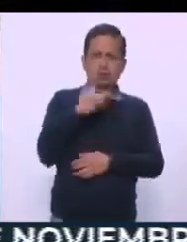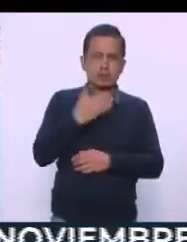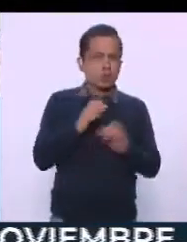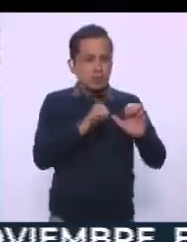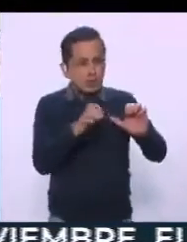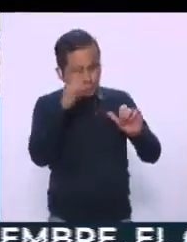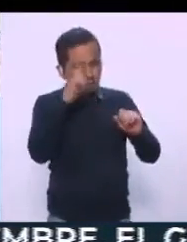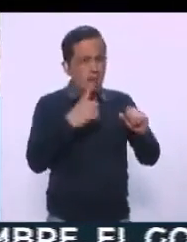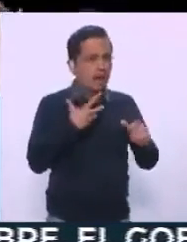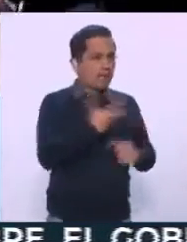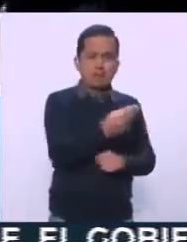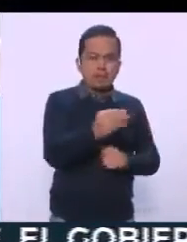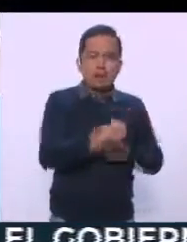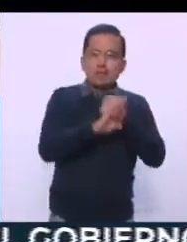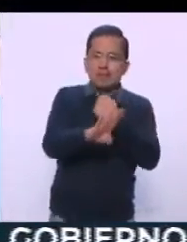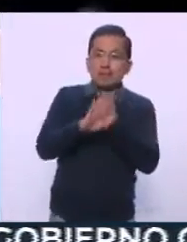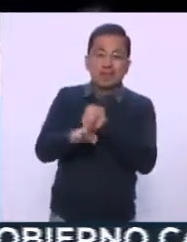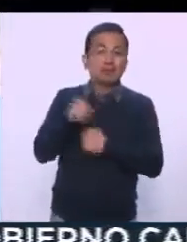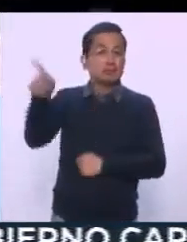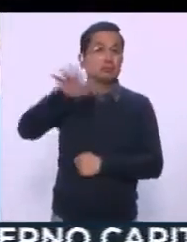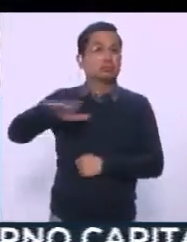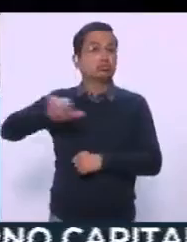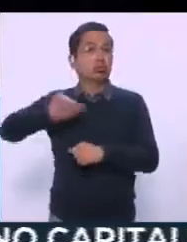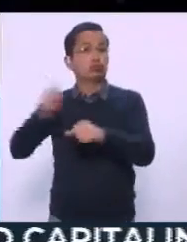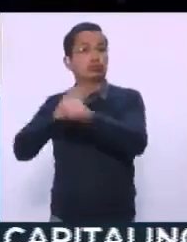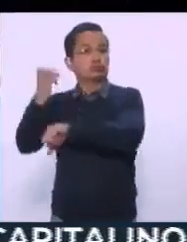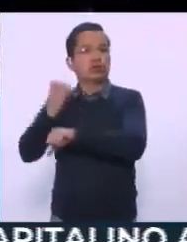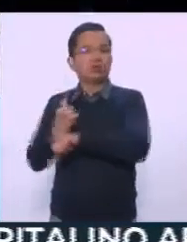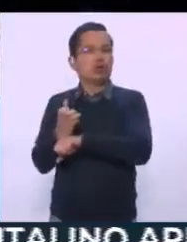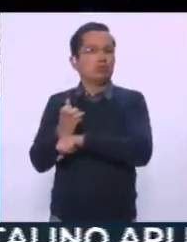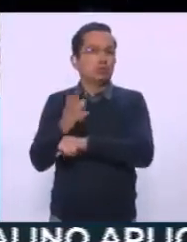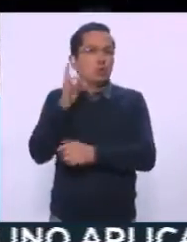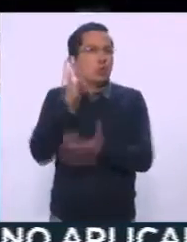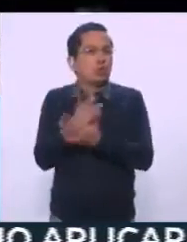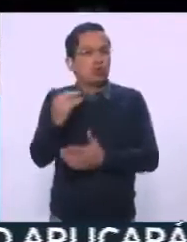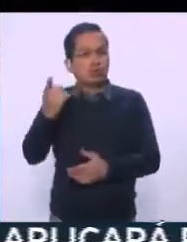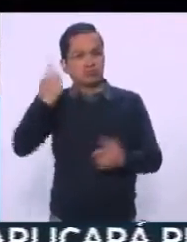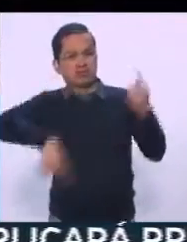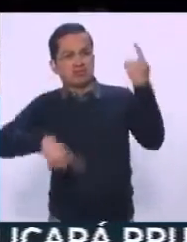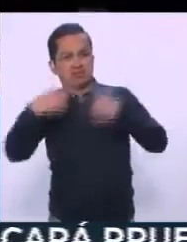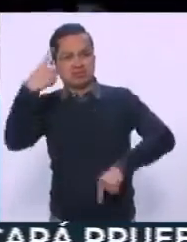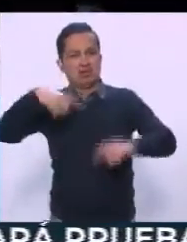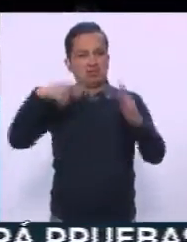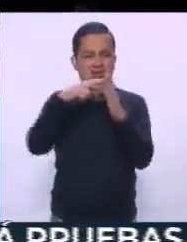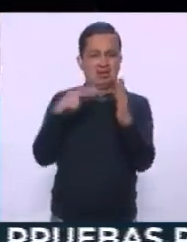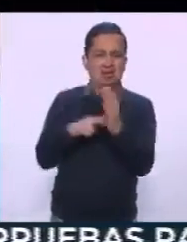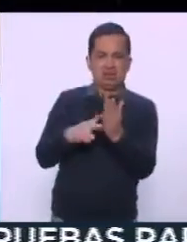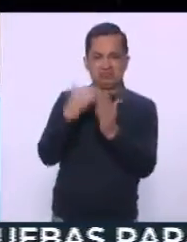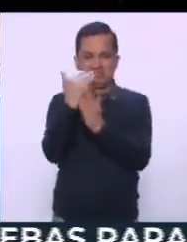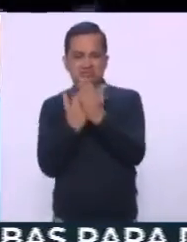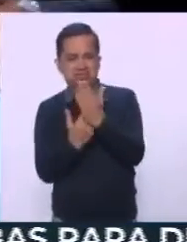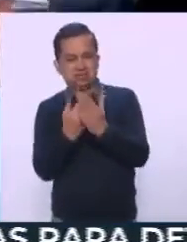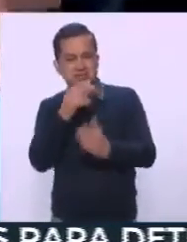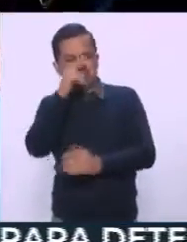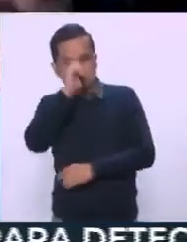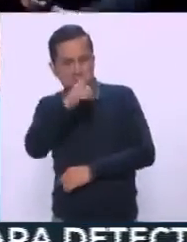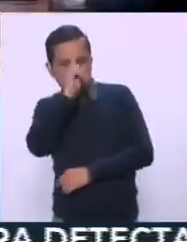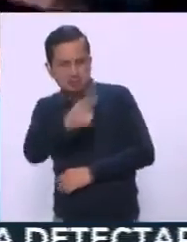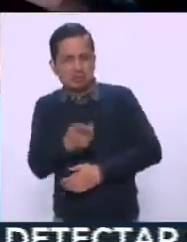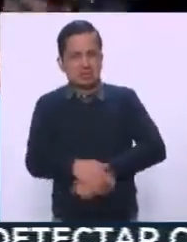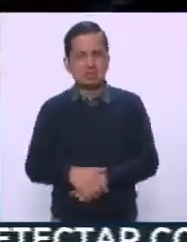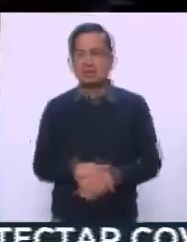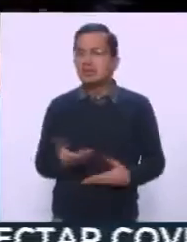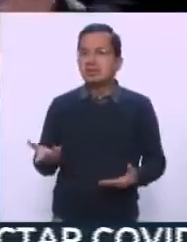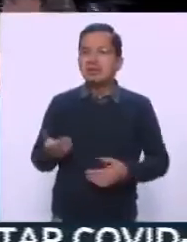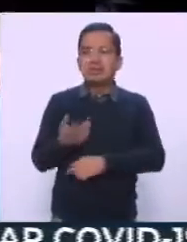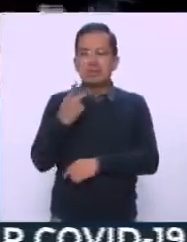otras entidades, más allá de ese propio discurso que es pues casi ideológico o de ciertas convicciones, hablando